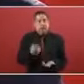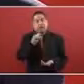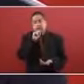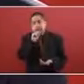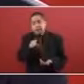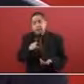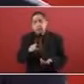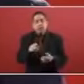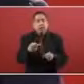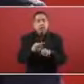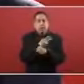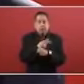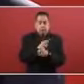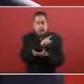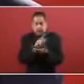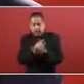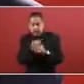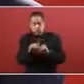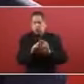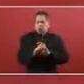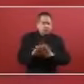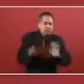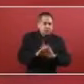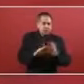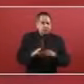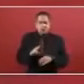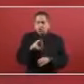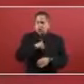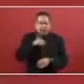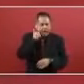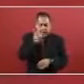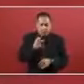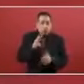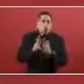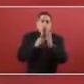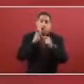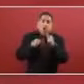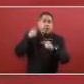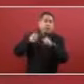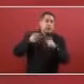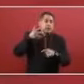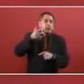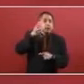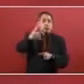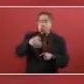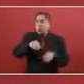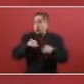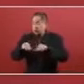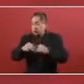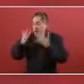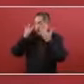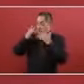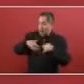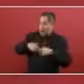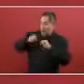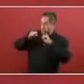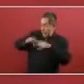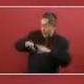independientemente de la situación legal, lo que queremos es que nunca más vuelva a suceder esto,